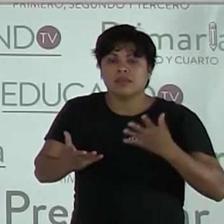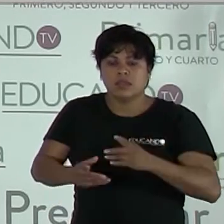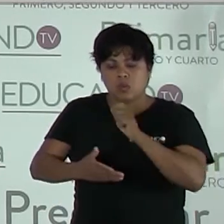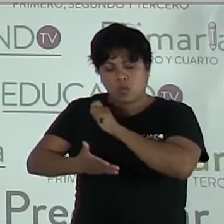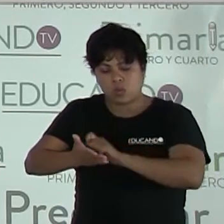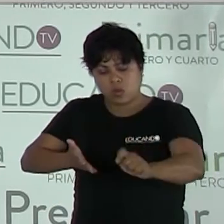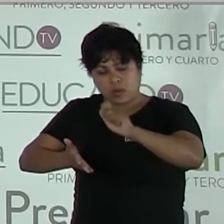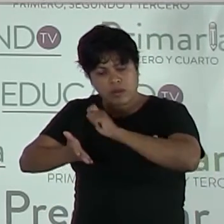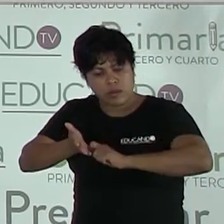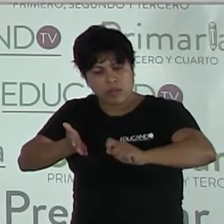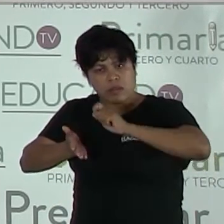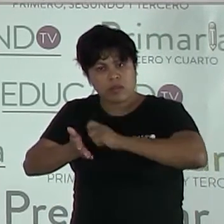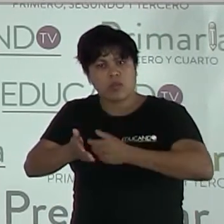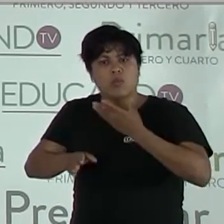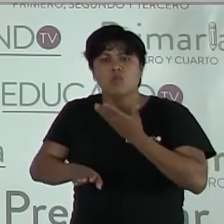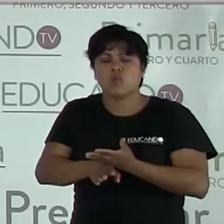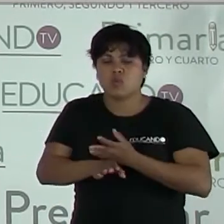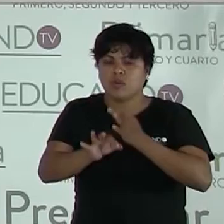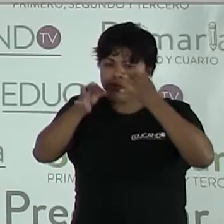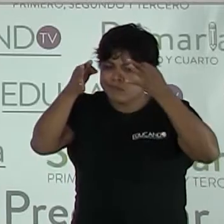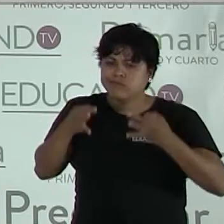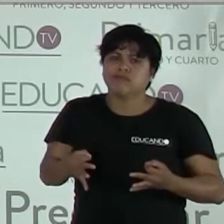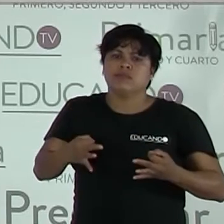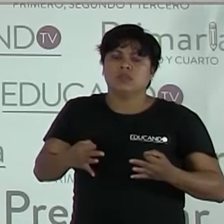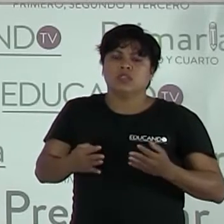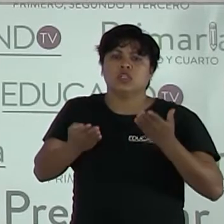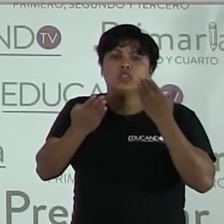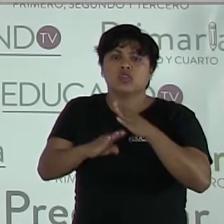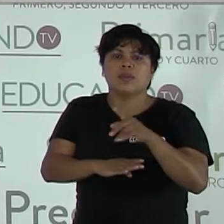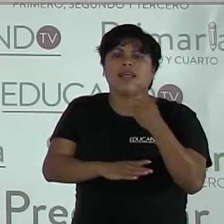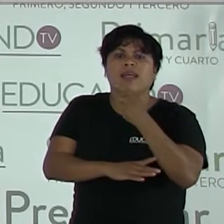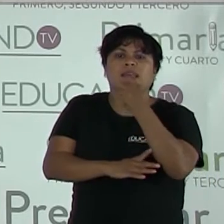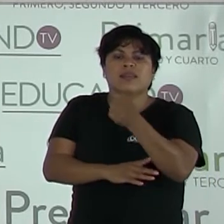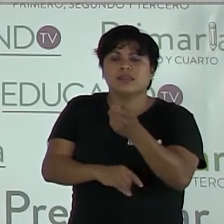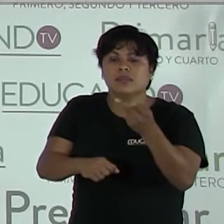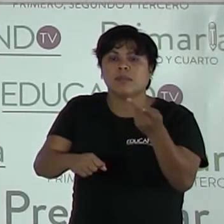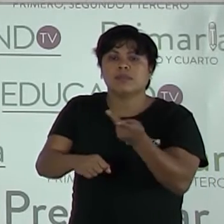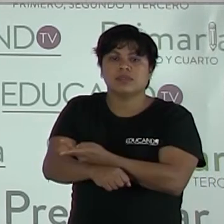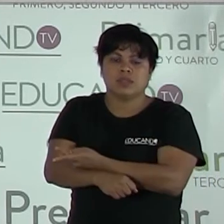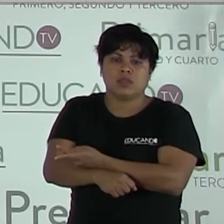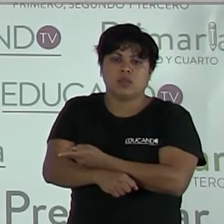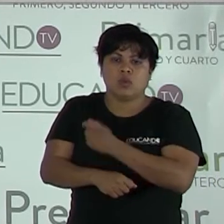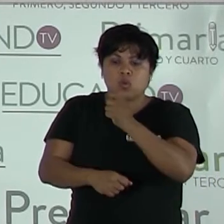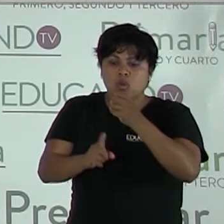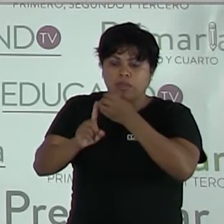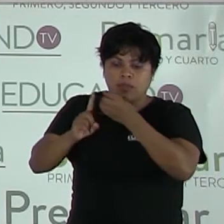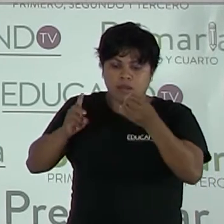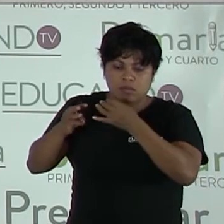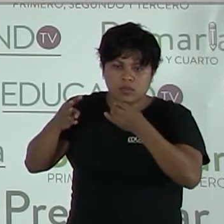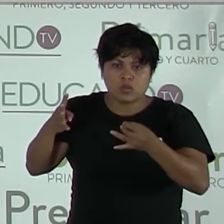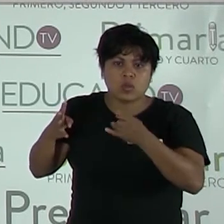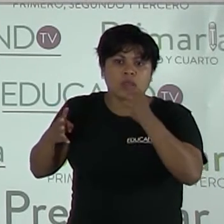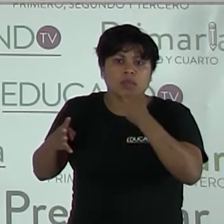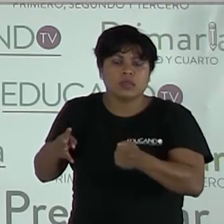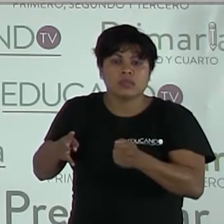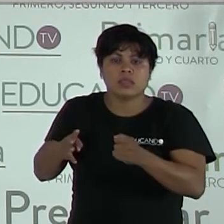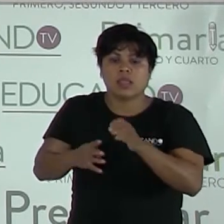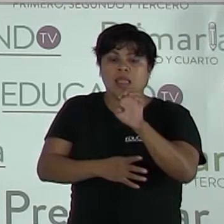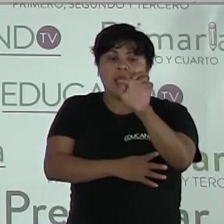un relato muy concreto de lo que está sucediendo, una narración de